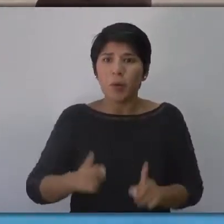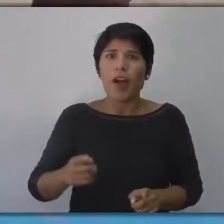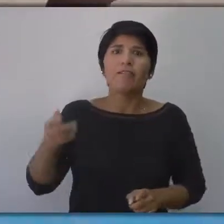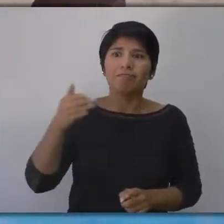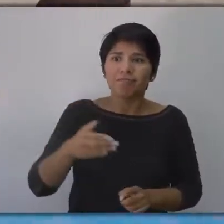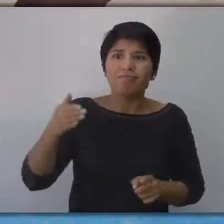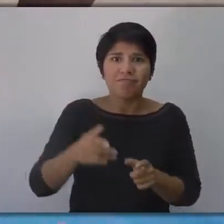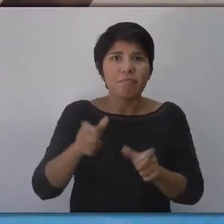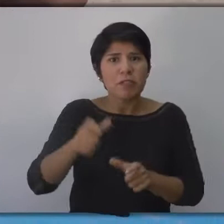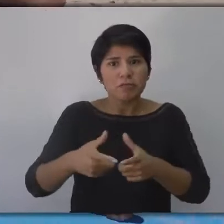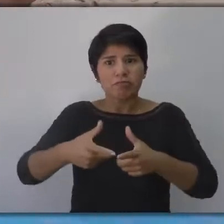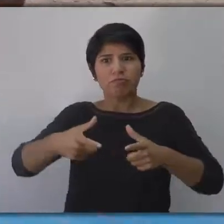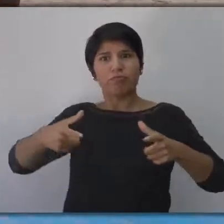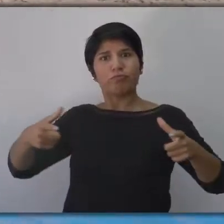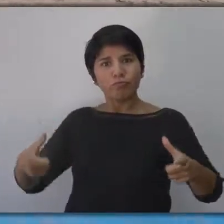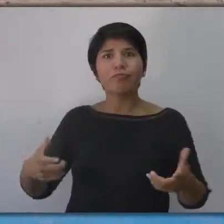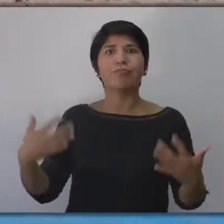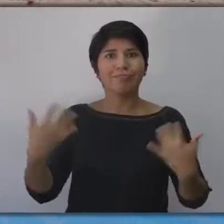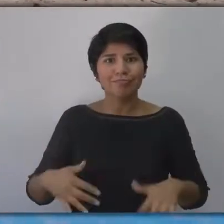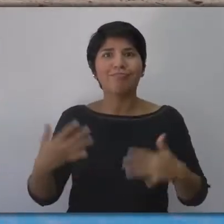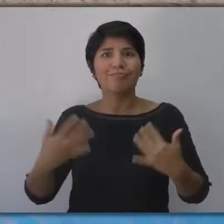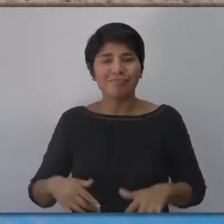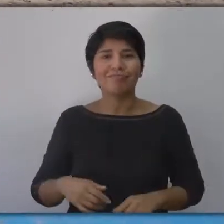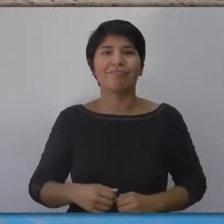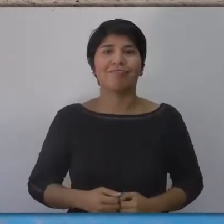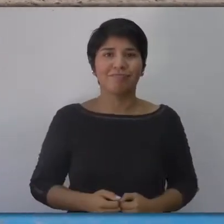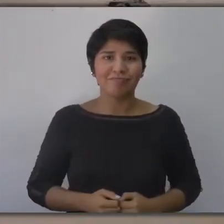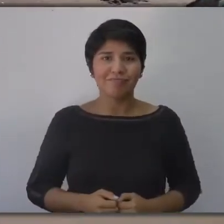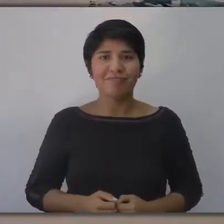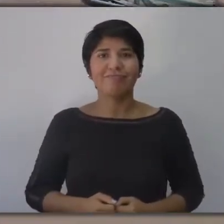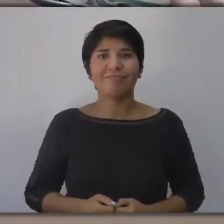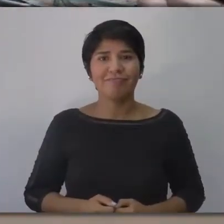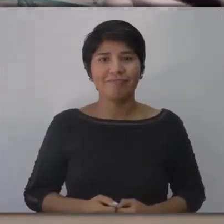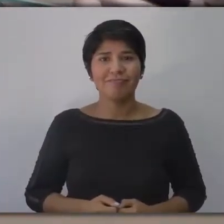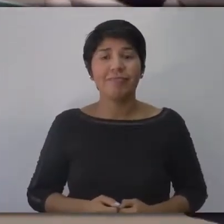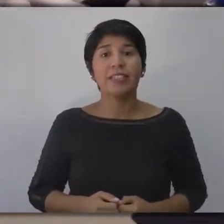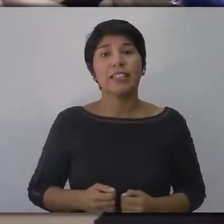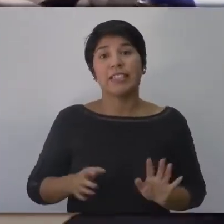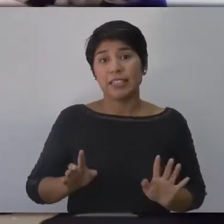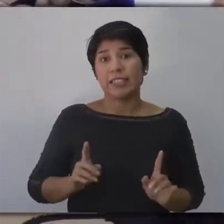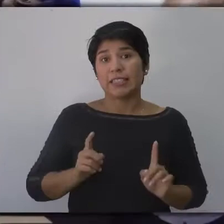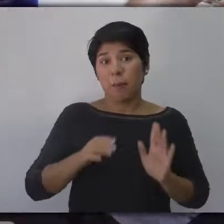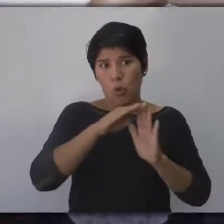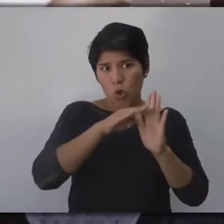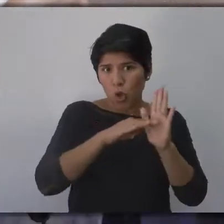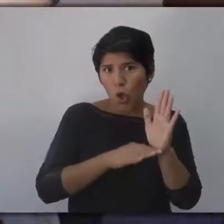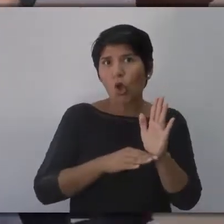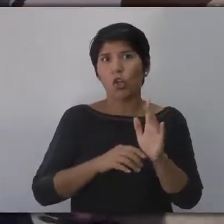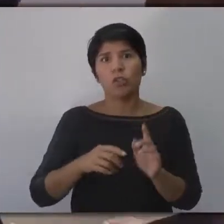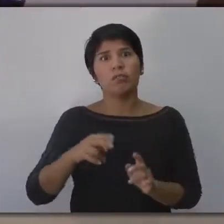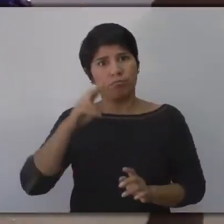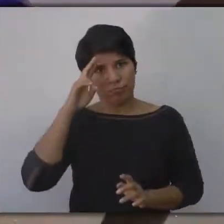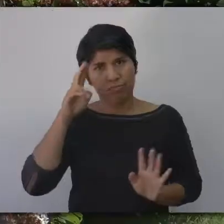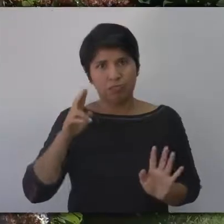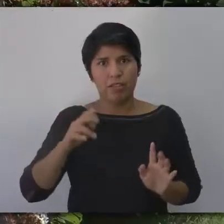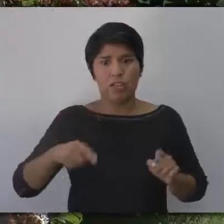pandemia, se ha visto incrementado, pero notoriamente, la afluencia de público en la playa, siempre con el